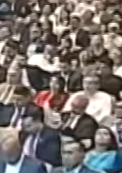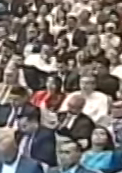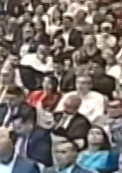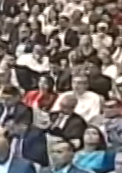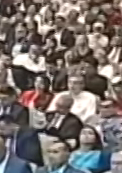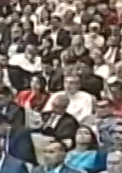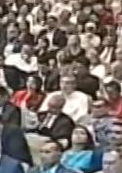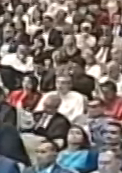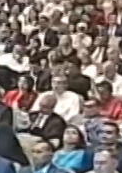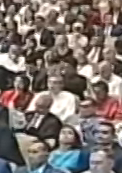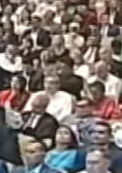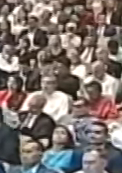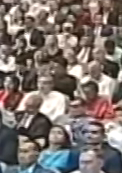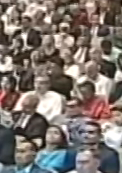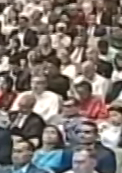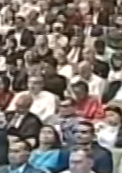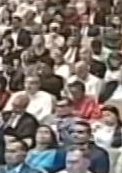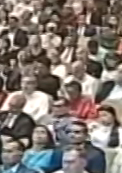ubicar, pues,